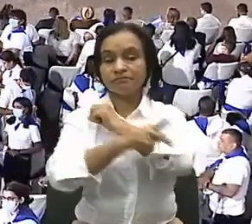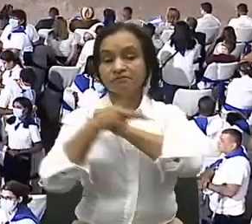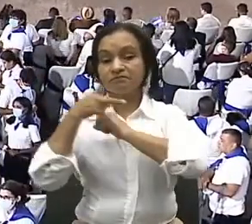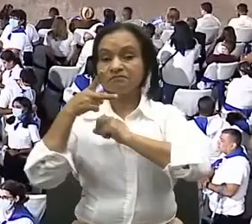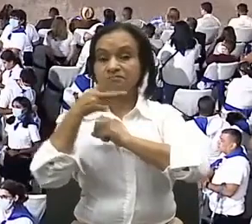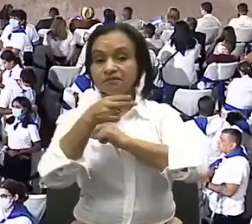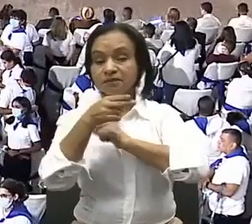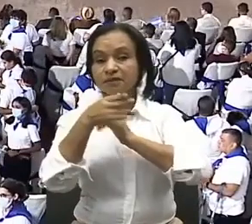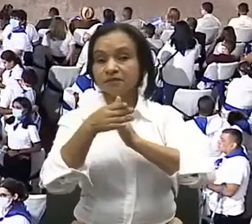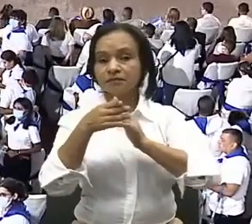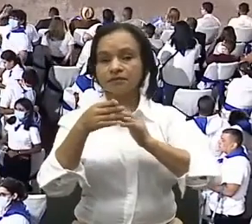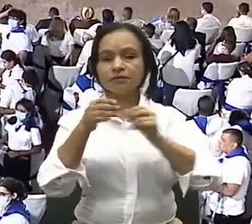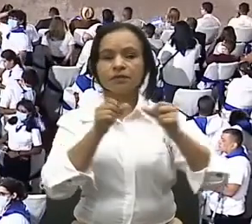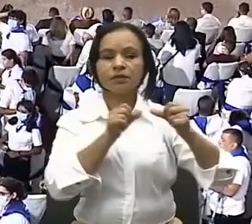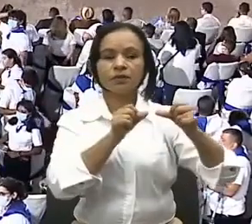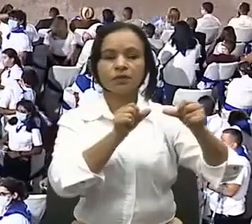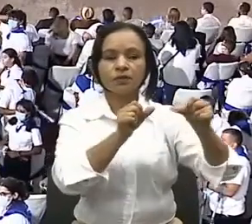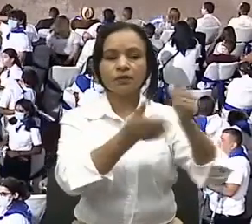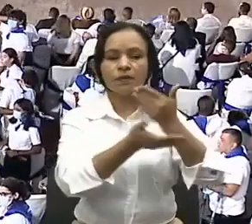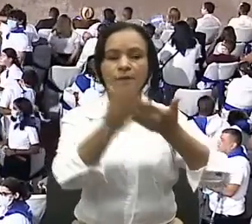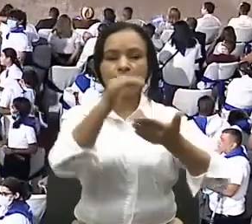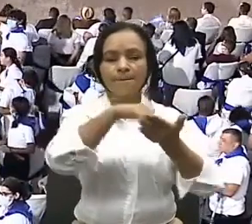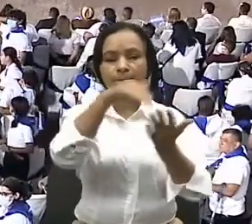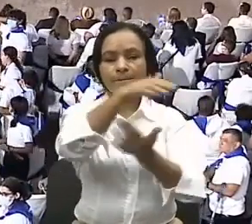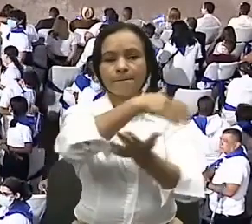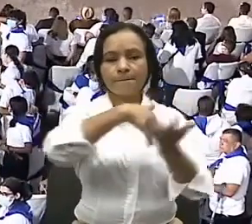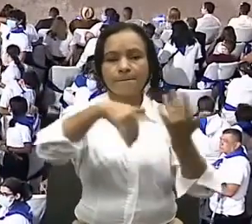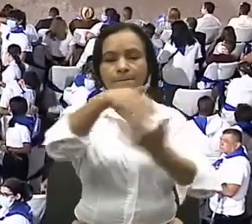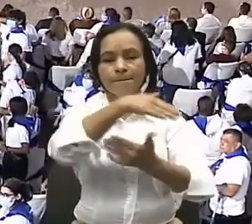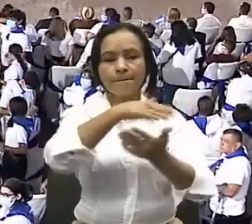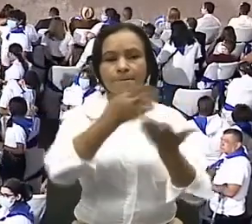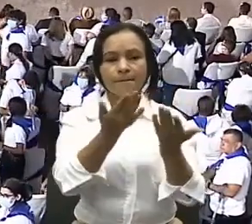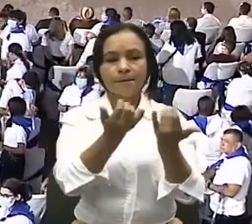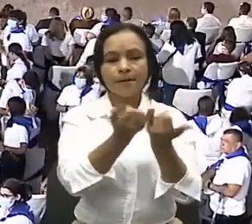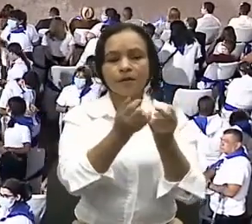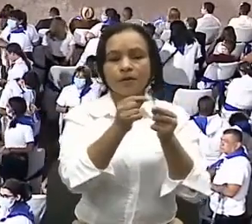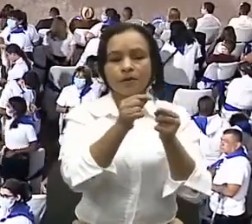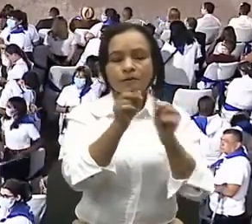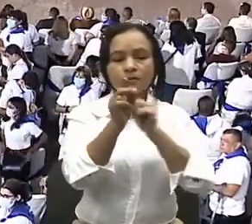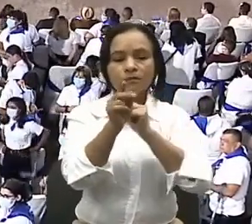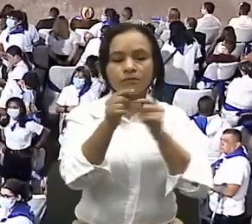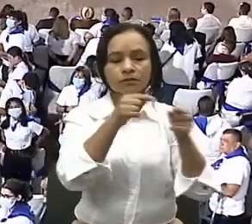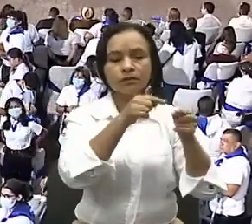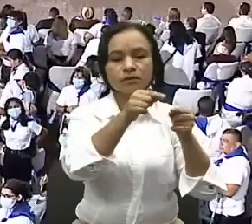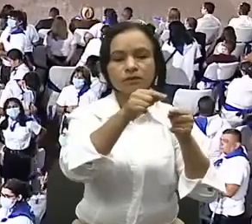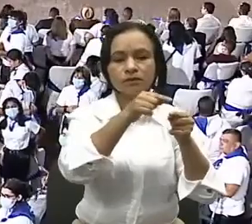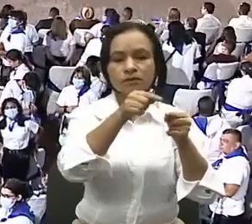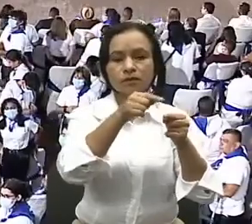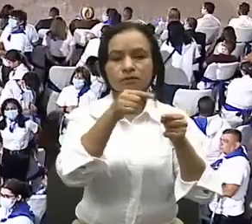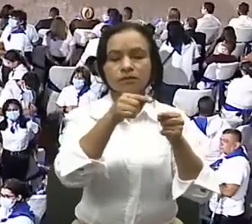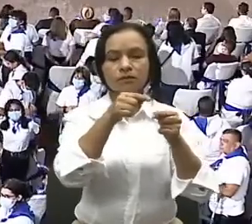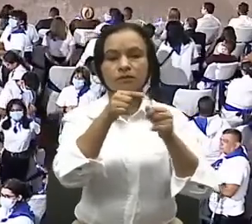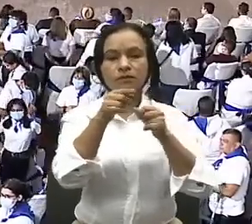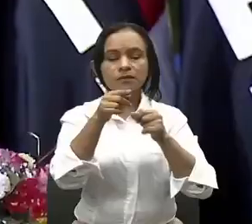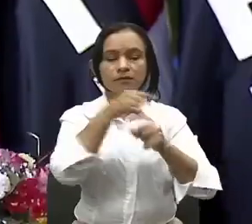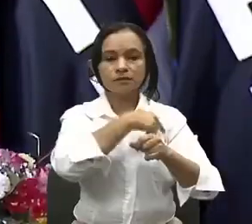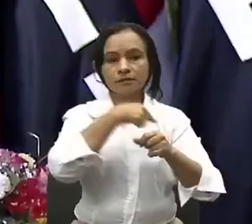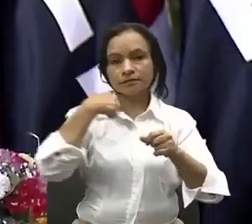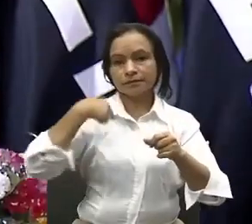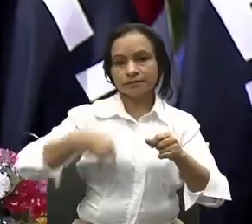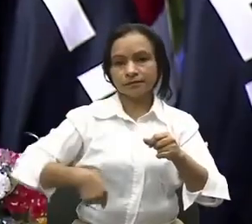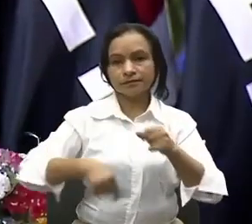y reanudaron las relaciones con lo que es una provincia realmente de la República Popular